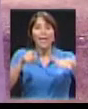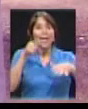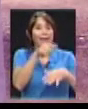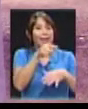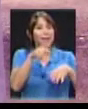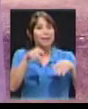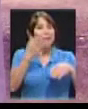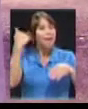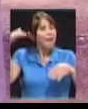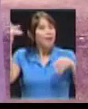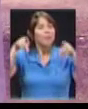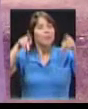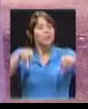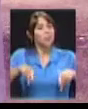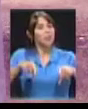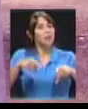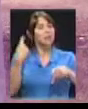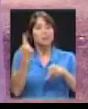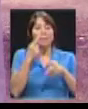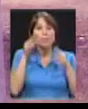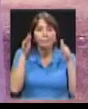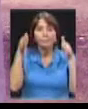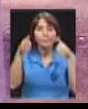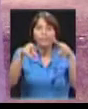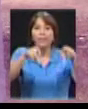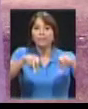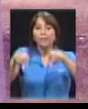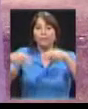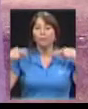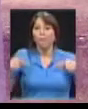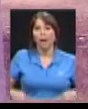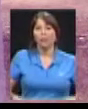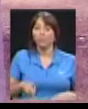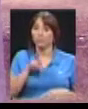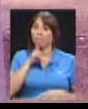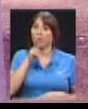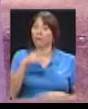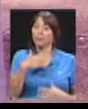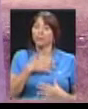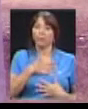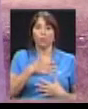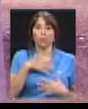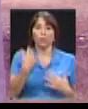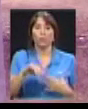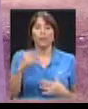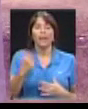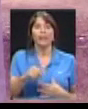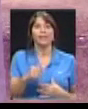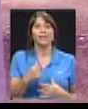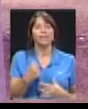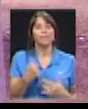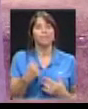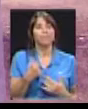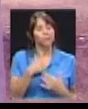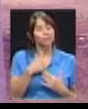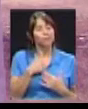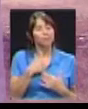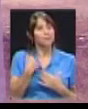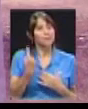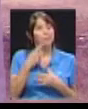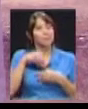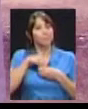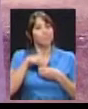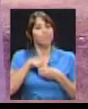y... Realmente a mí me llevaré esa anécdota